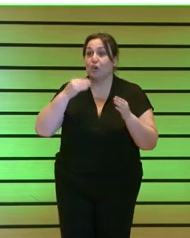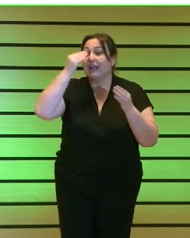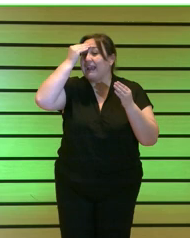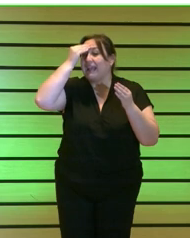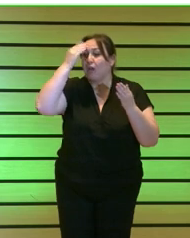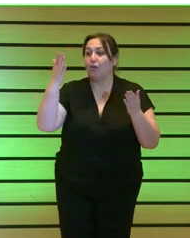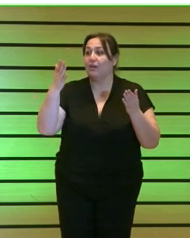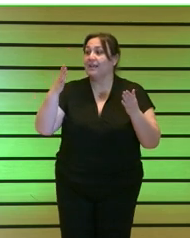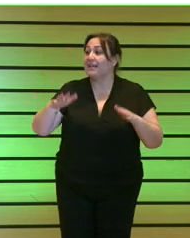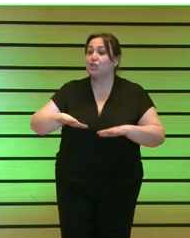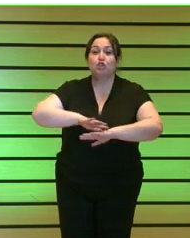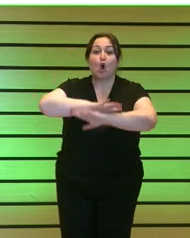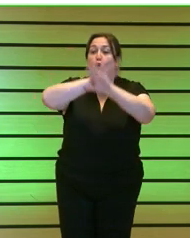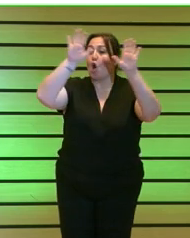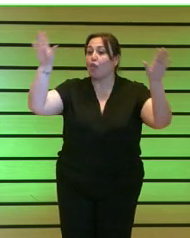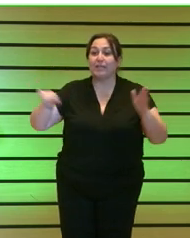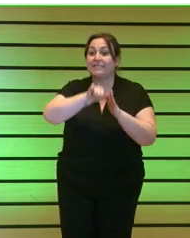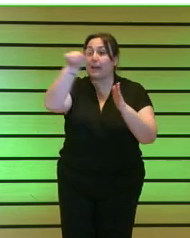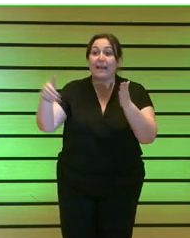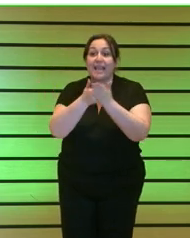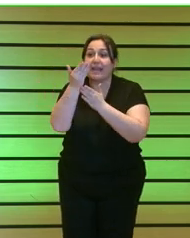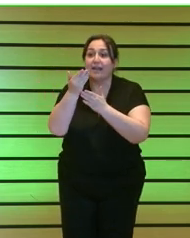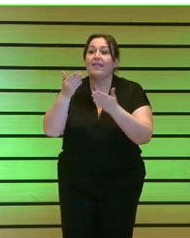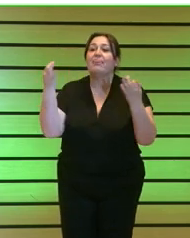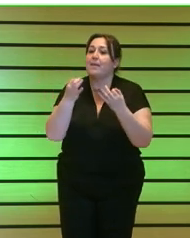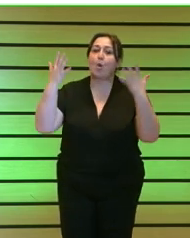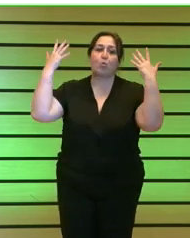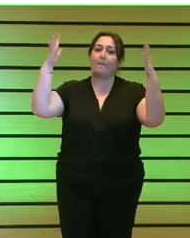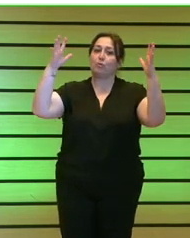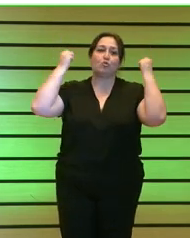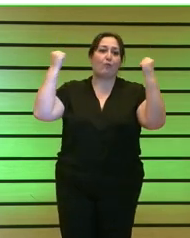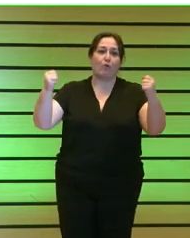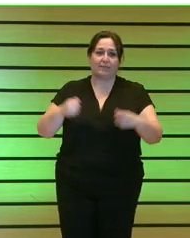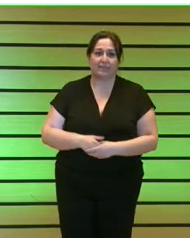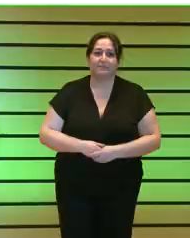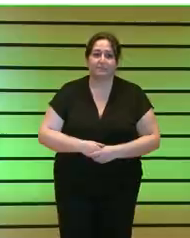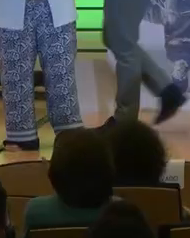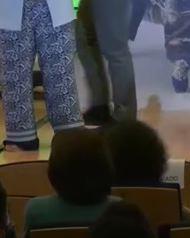merece todo esto Esta mañana que hemos tenido un fuerte aplauso de todos vosotros